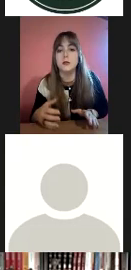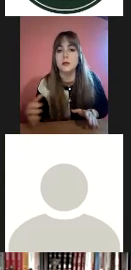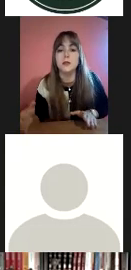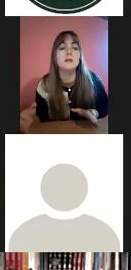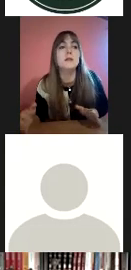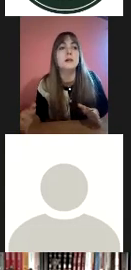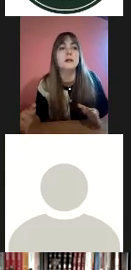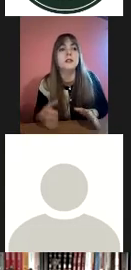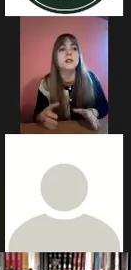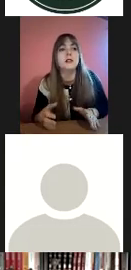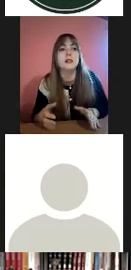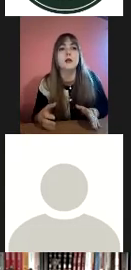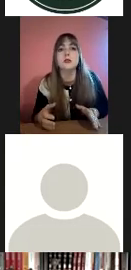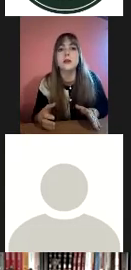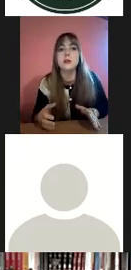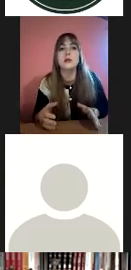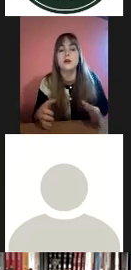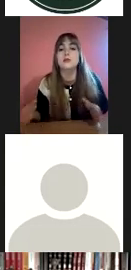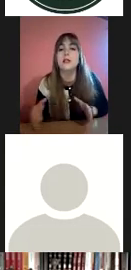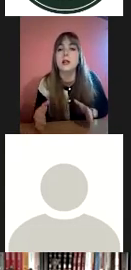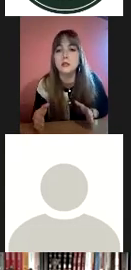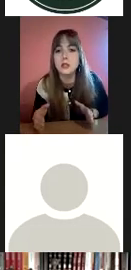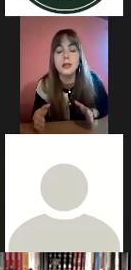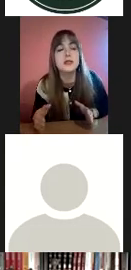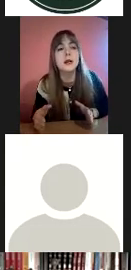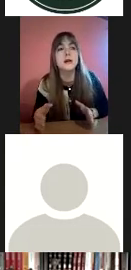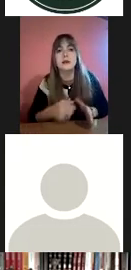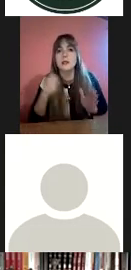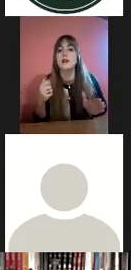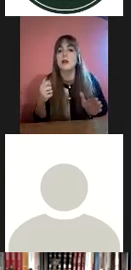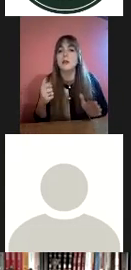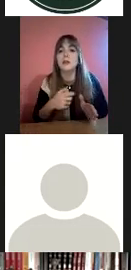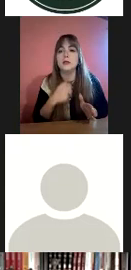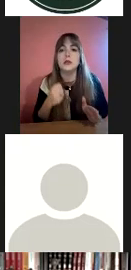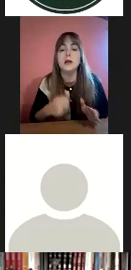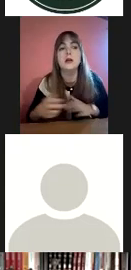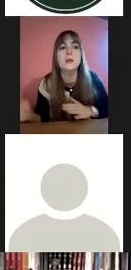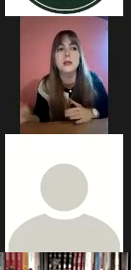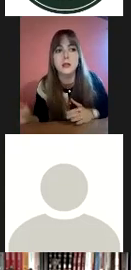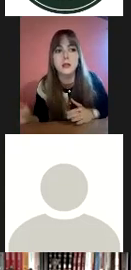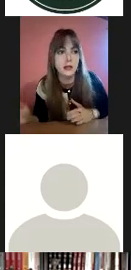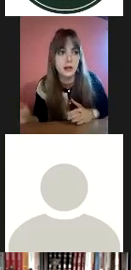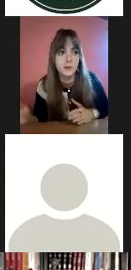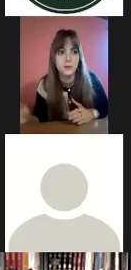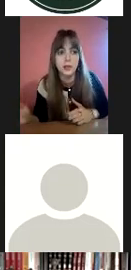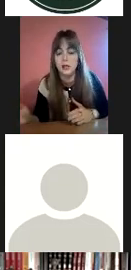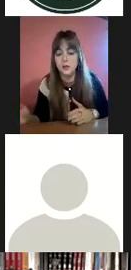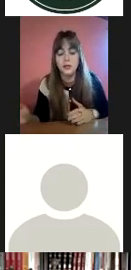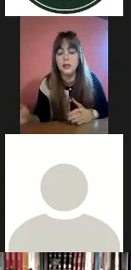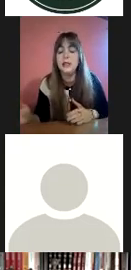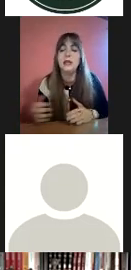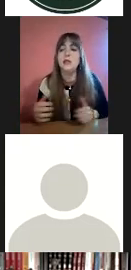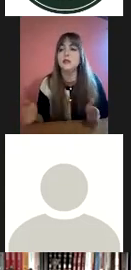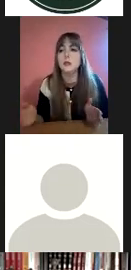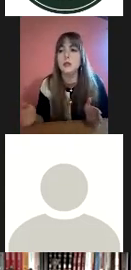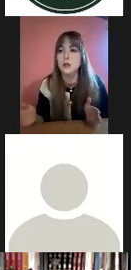mis abuelos, también mis padres, que todos lo sabemos, ¿no? El camioncito pasaba, levantaba a los perros, los horcaba, los metían en la